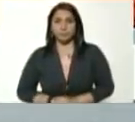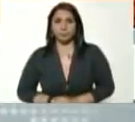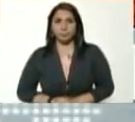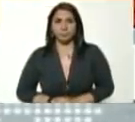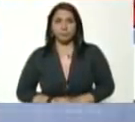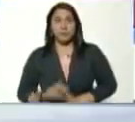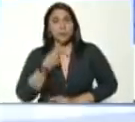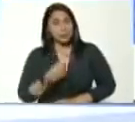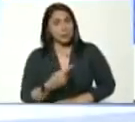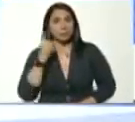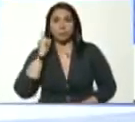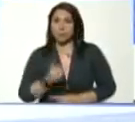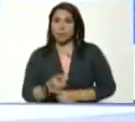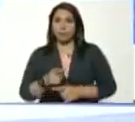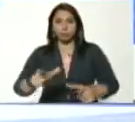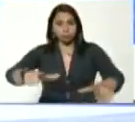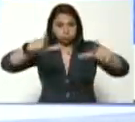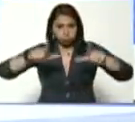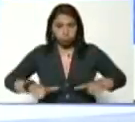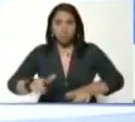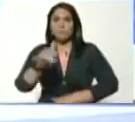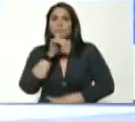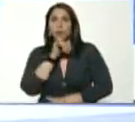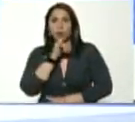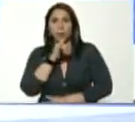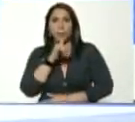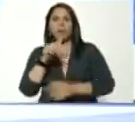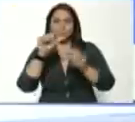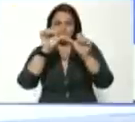le dije, quiero recibir el informe. He recibido el informe.